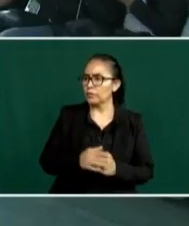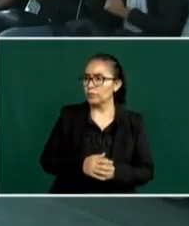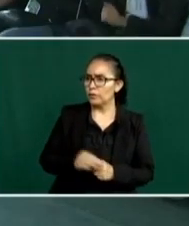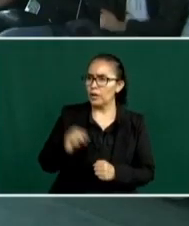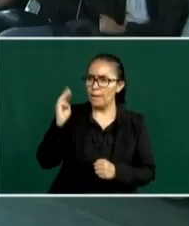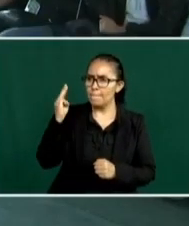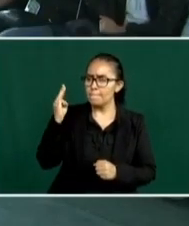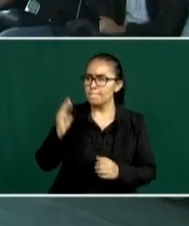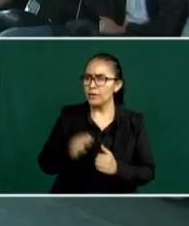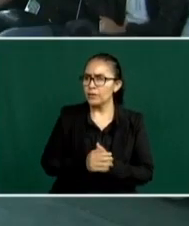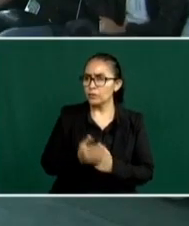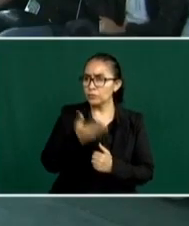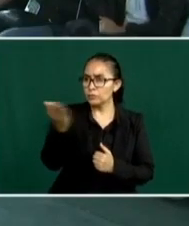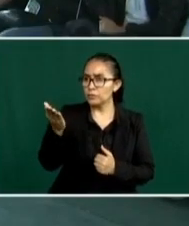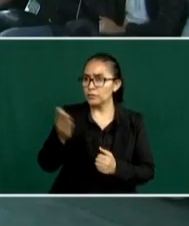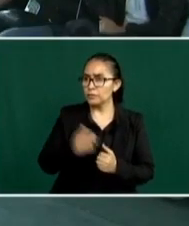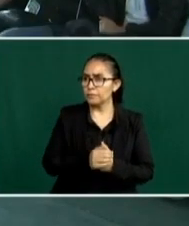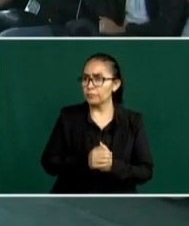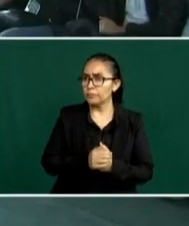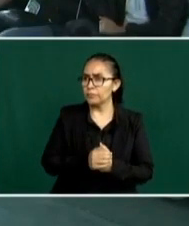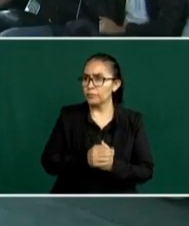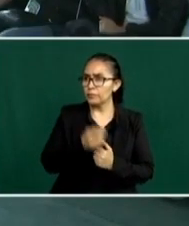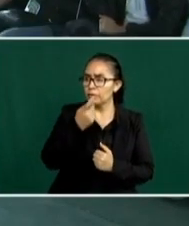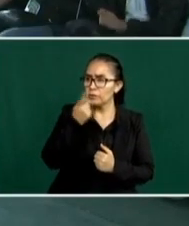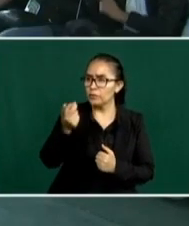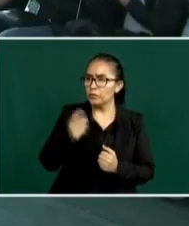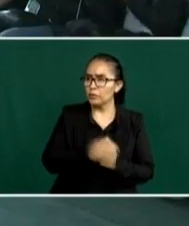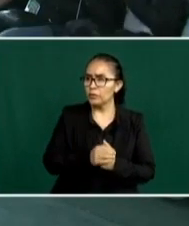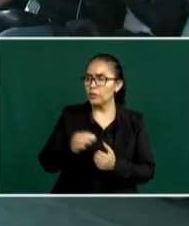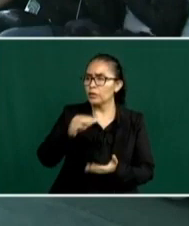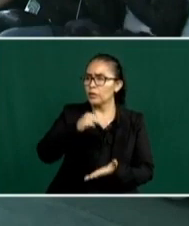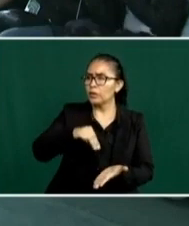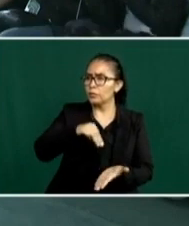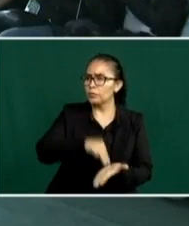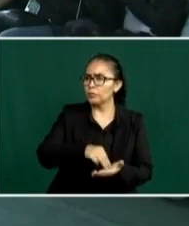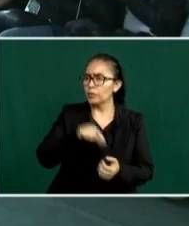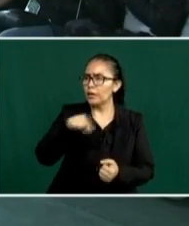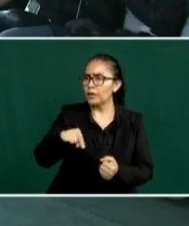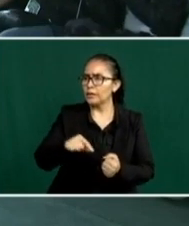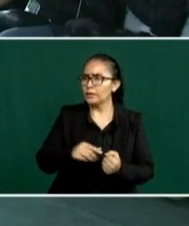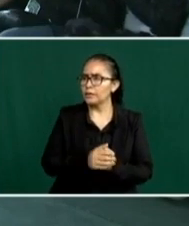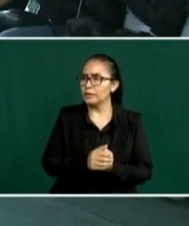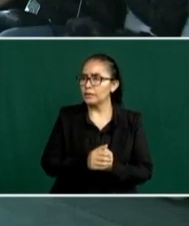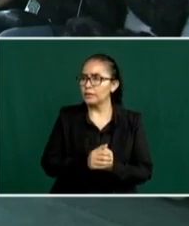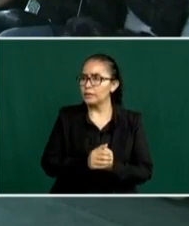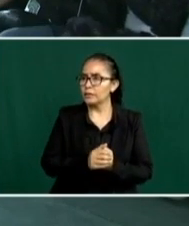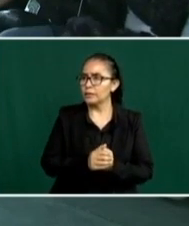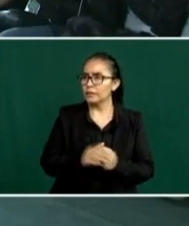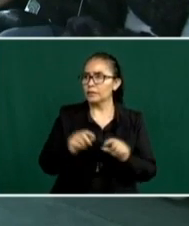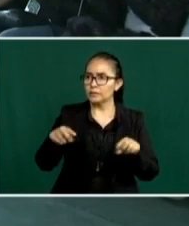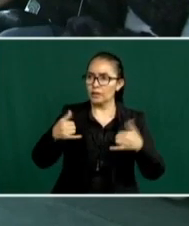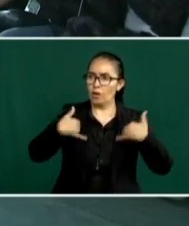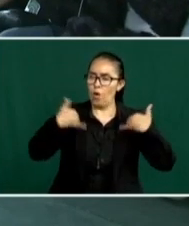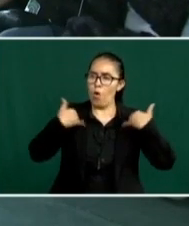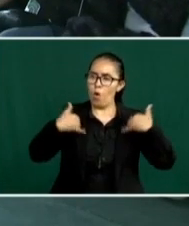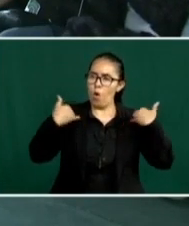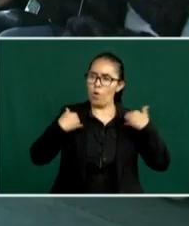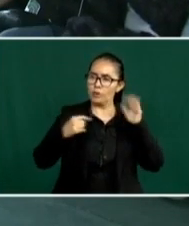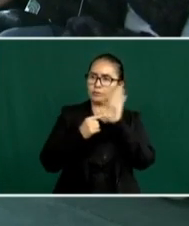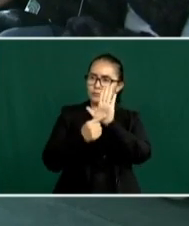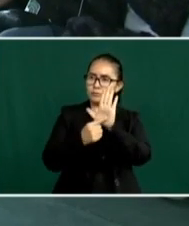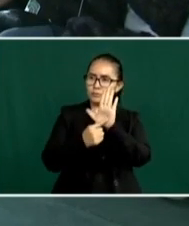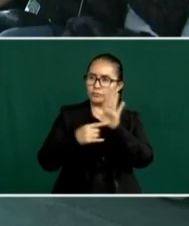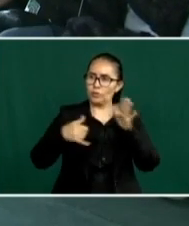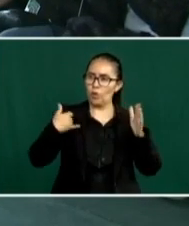mayo, usted visitó nuestro municipio y ahí, pues, este joven,